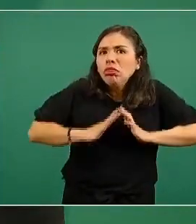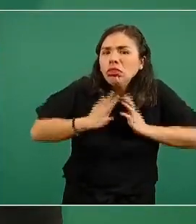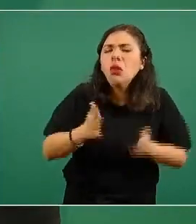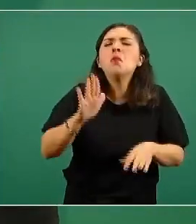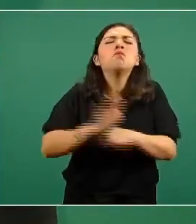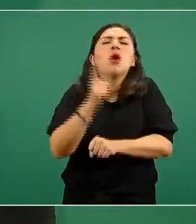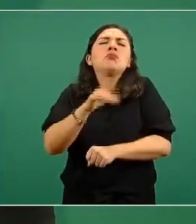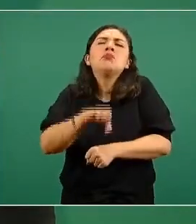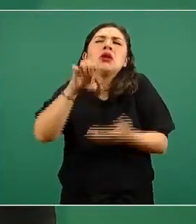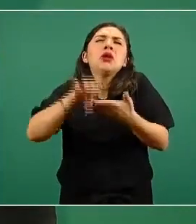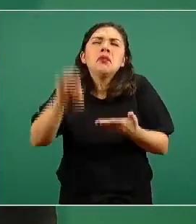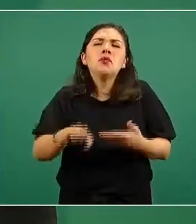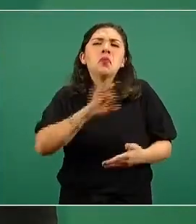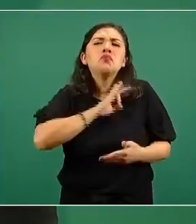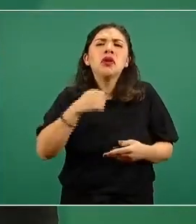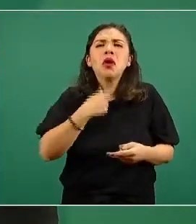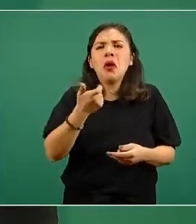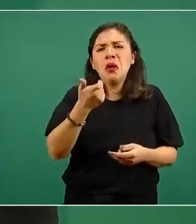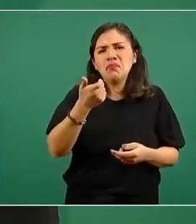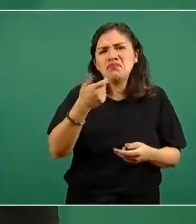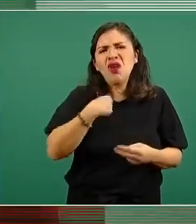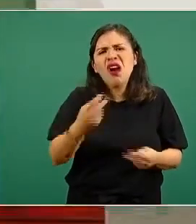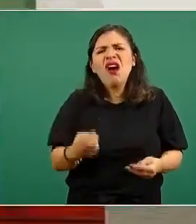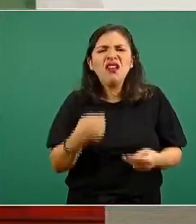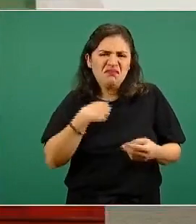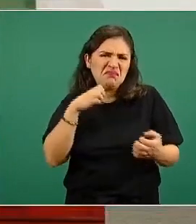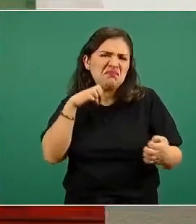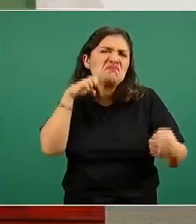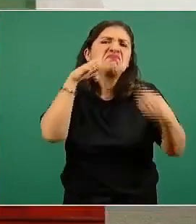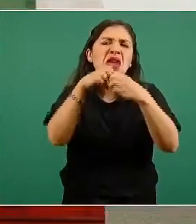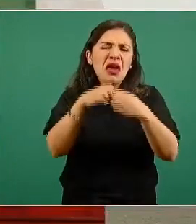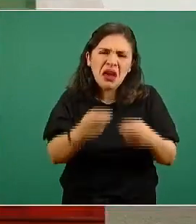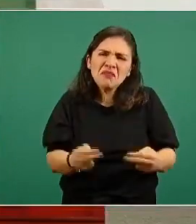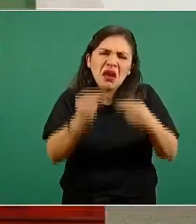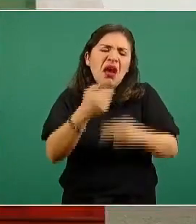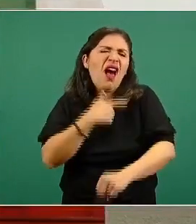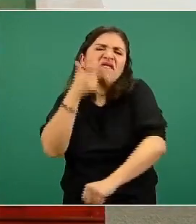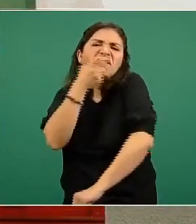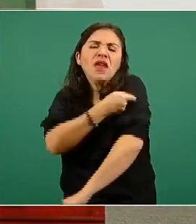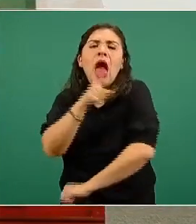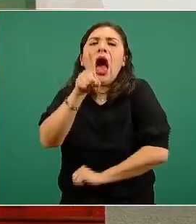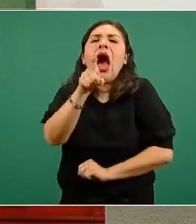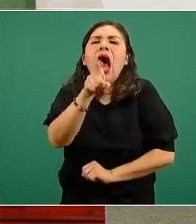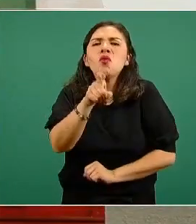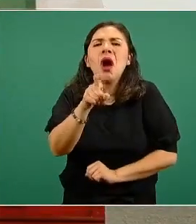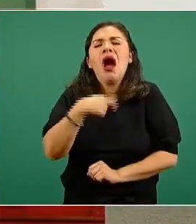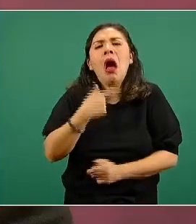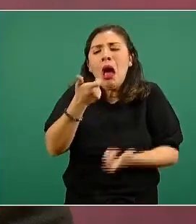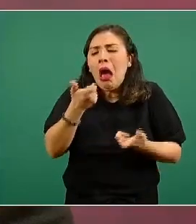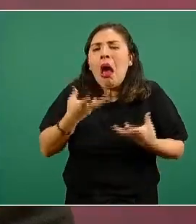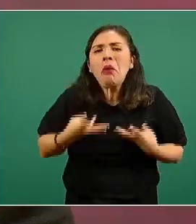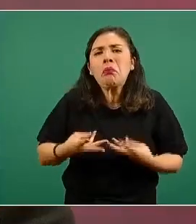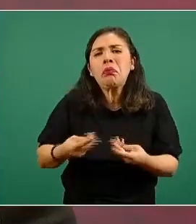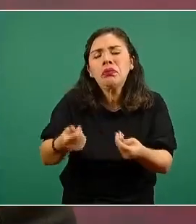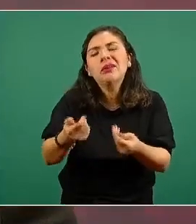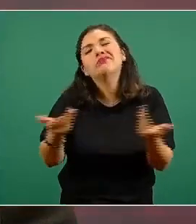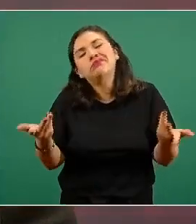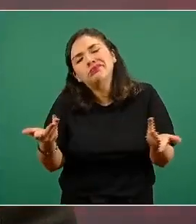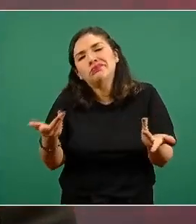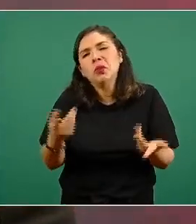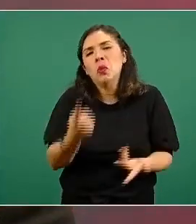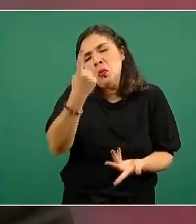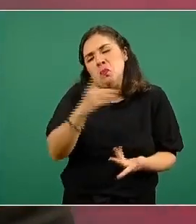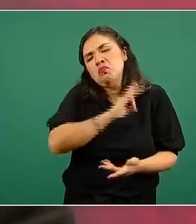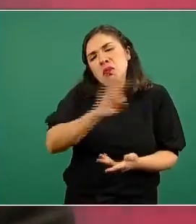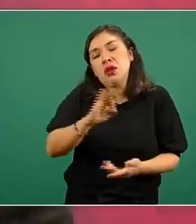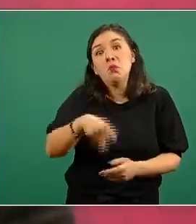puede pasar es que le roben unos pesos al venderle agua destilada como si fuera una vacuna, pero lo peor que puede